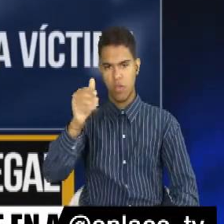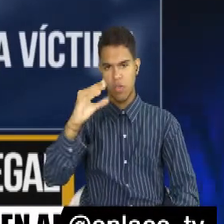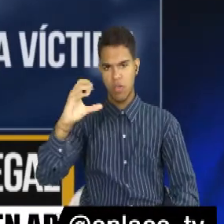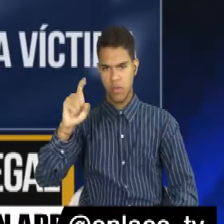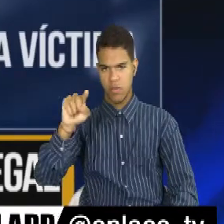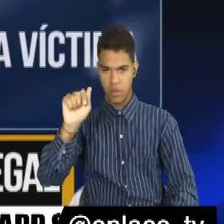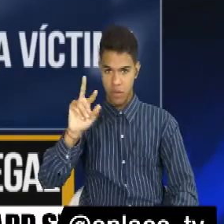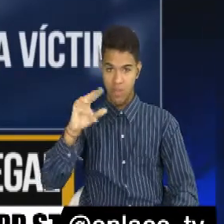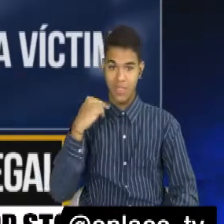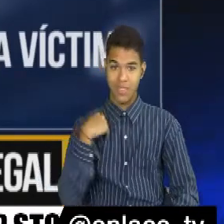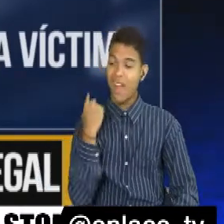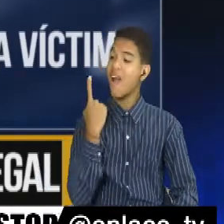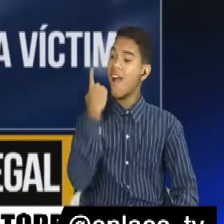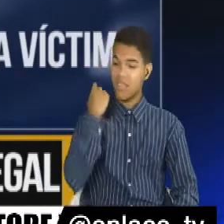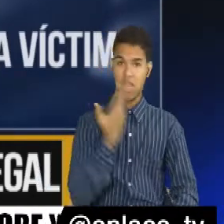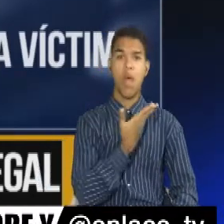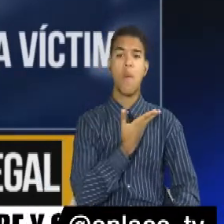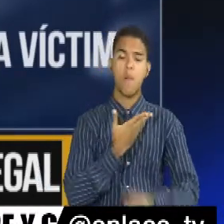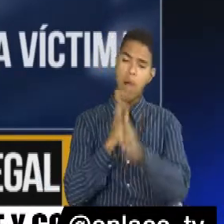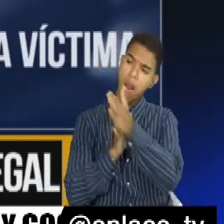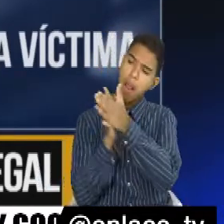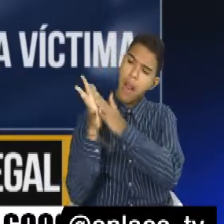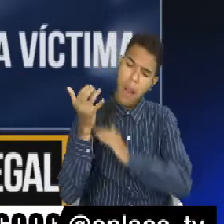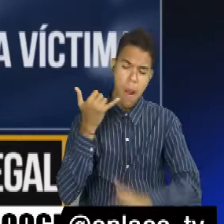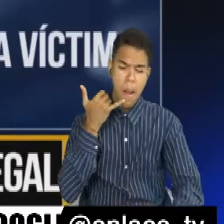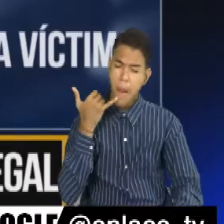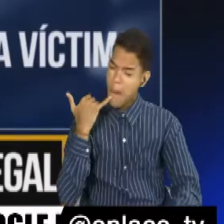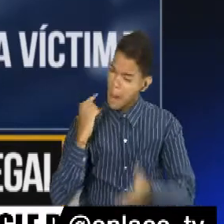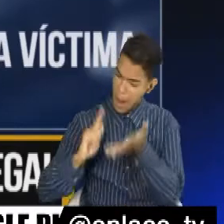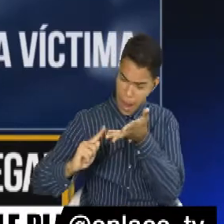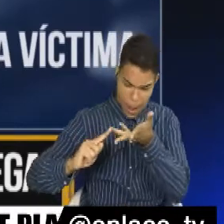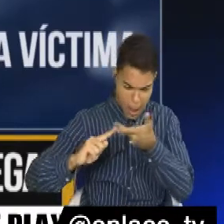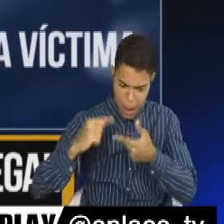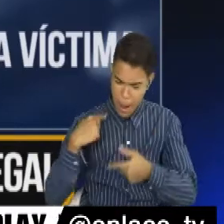le comenté todo lo que había pasado.